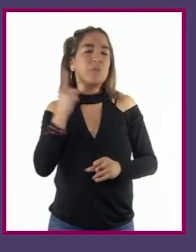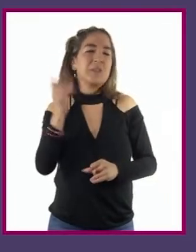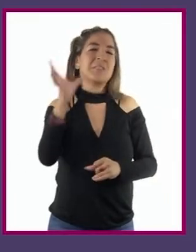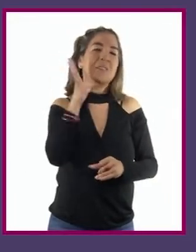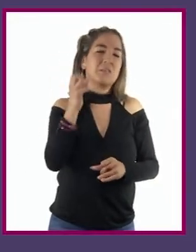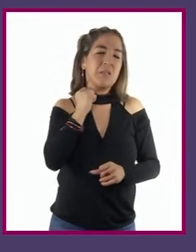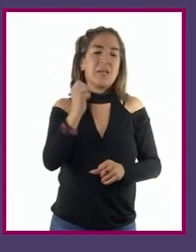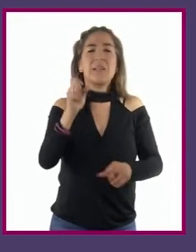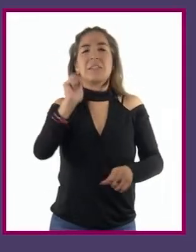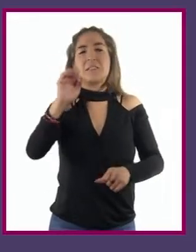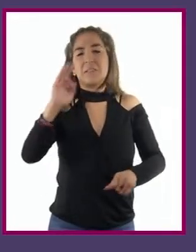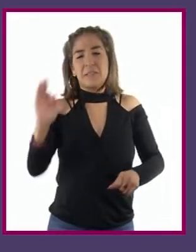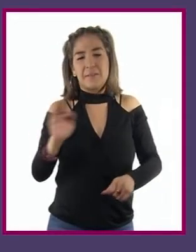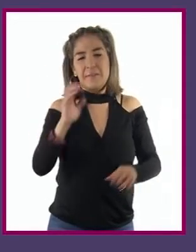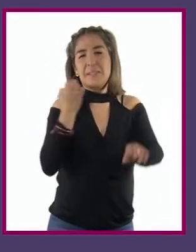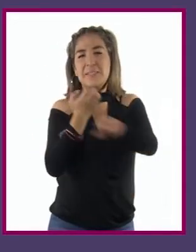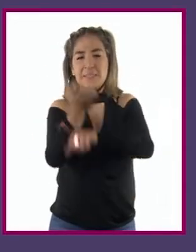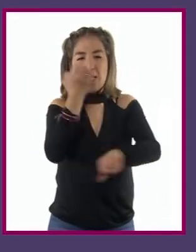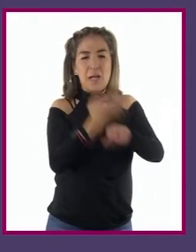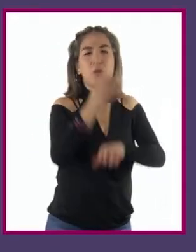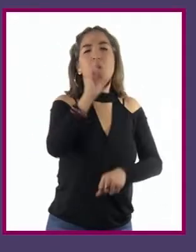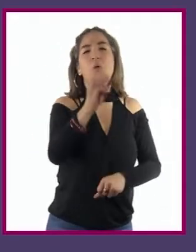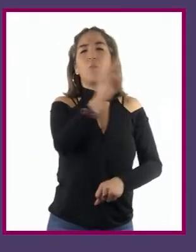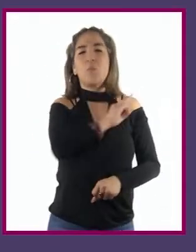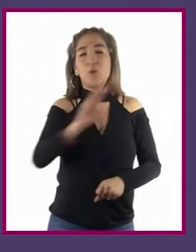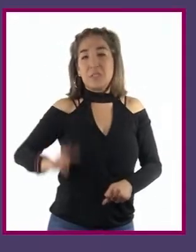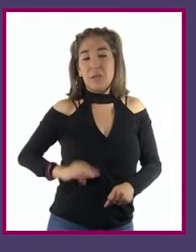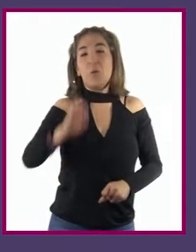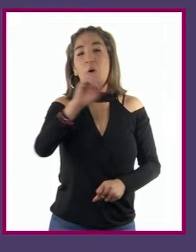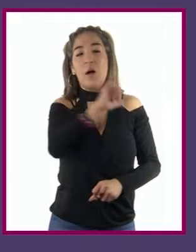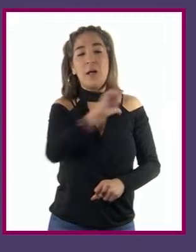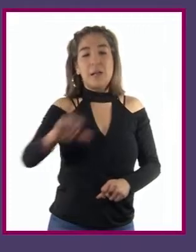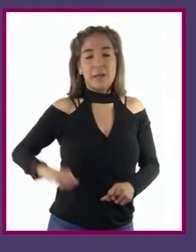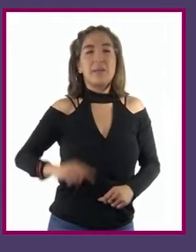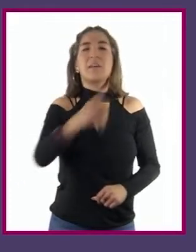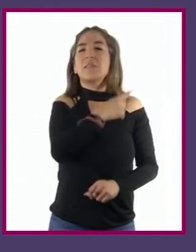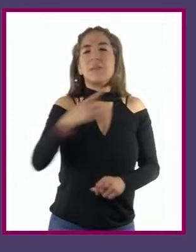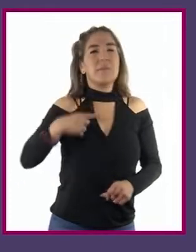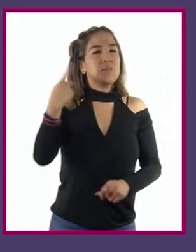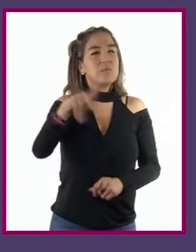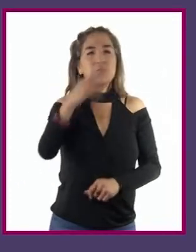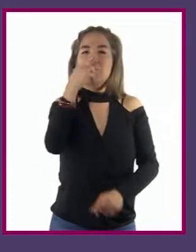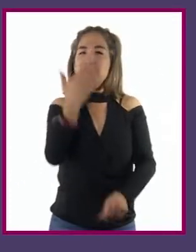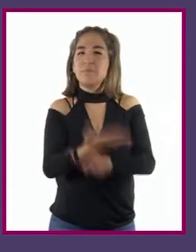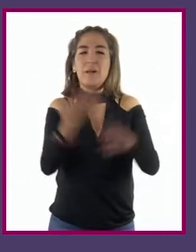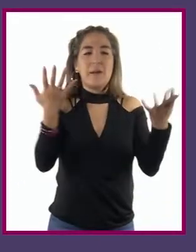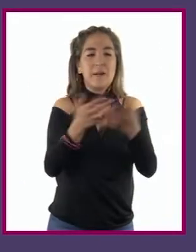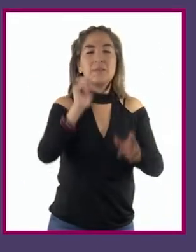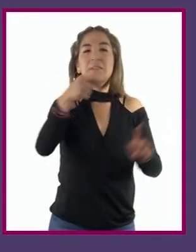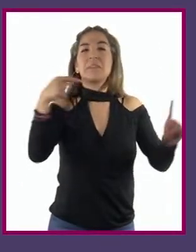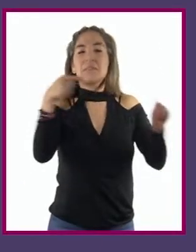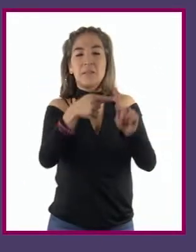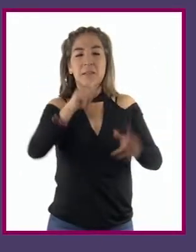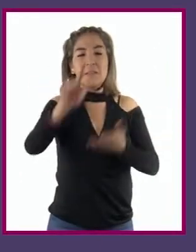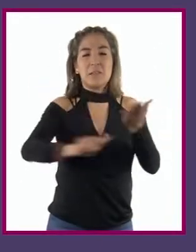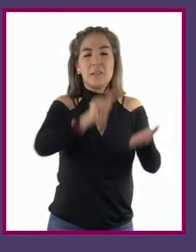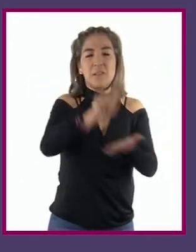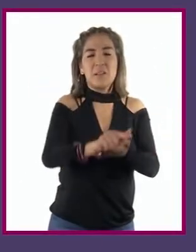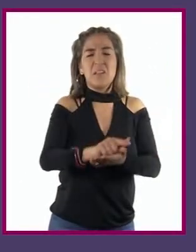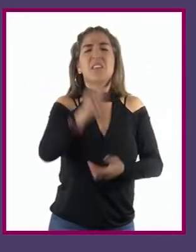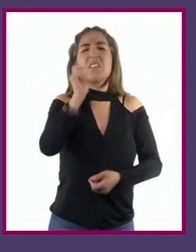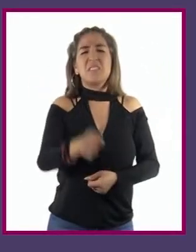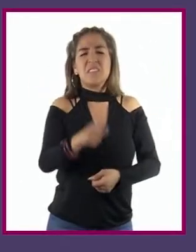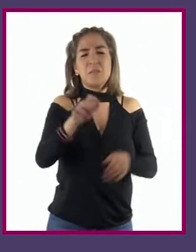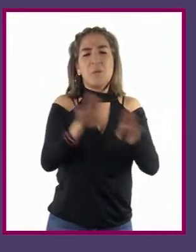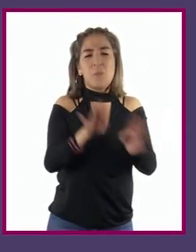Estatal, de un gobierno municipal o de una alcaldía, tiene obligaciones y responsabilidades que indica la ley. ¿Qué significa ser